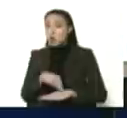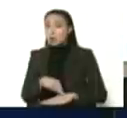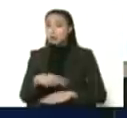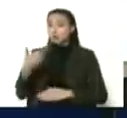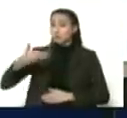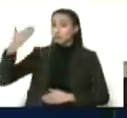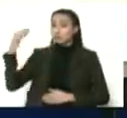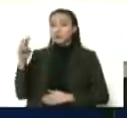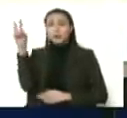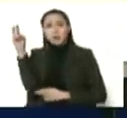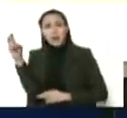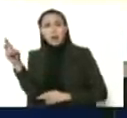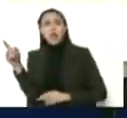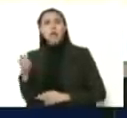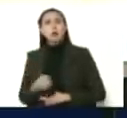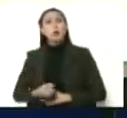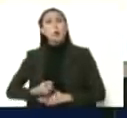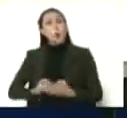viernes